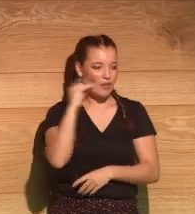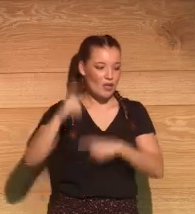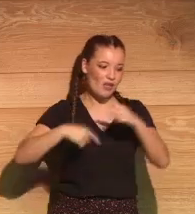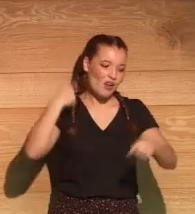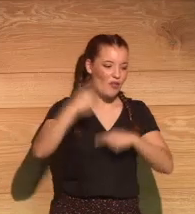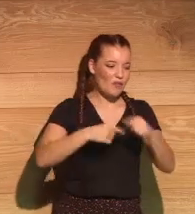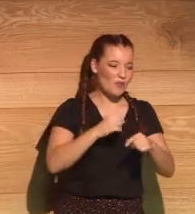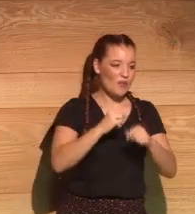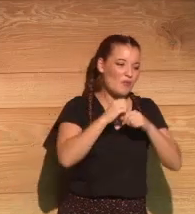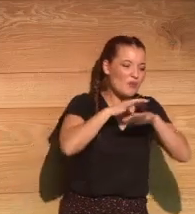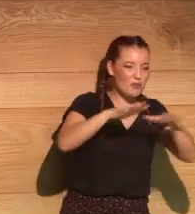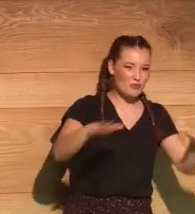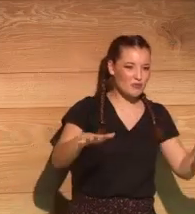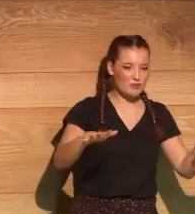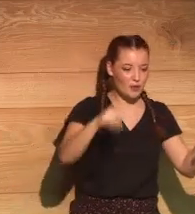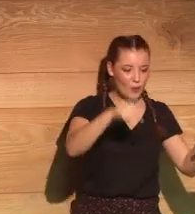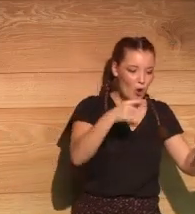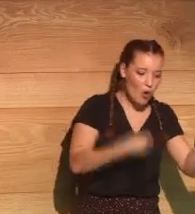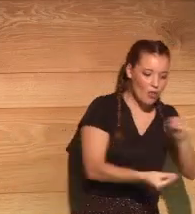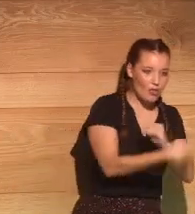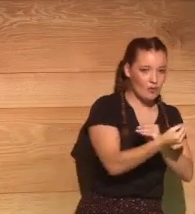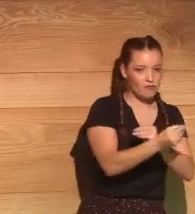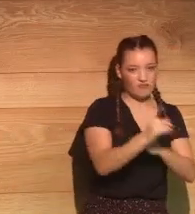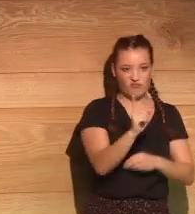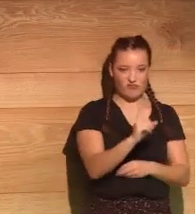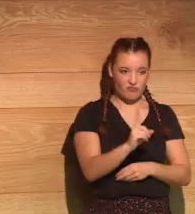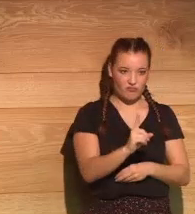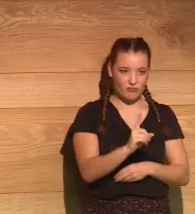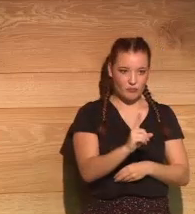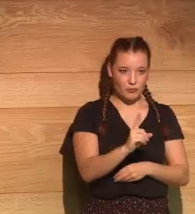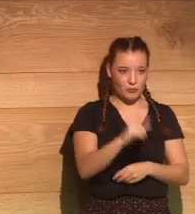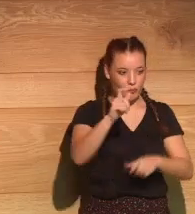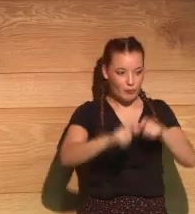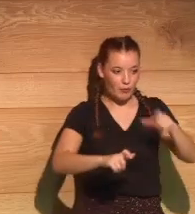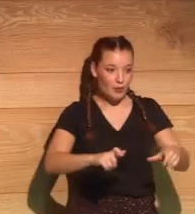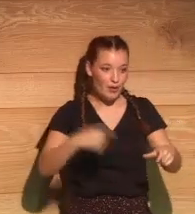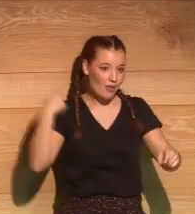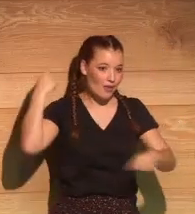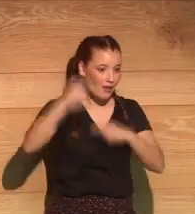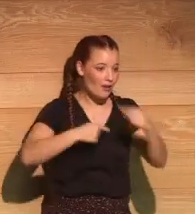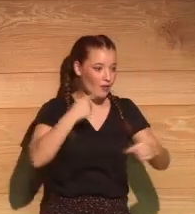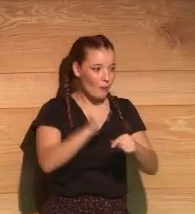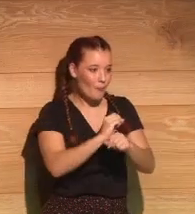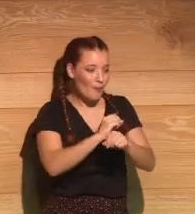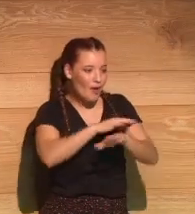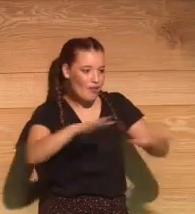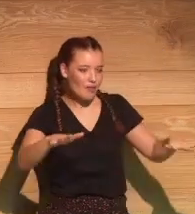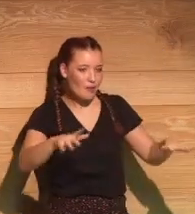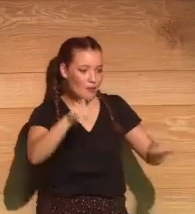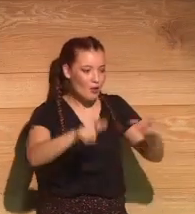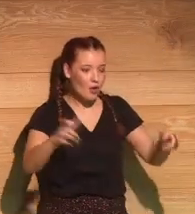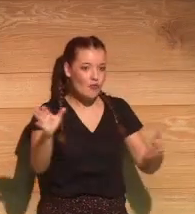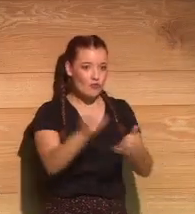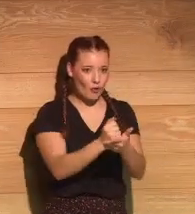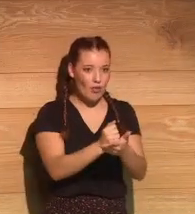nacidos hoy. Tendrían que llamar generación pandemia en todo caso los que tenían, no sé, a lo mejor todos, pero a lo mejor todo el mundo en general, pero sí sobre todo lo que se decía, ¿no? Los que